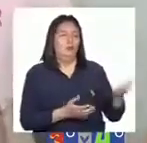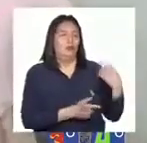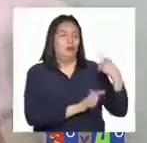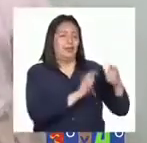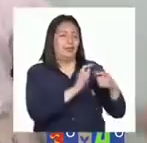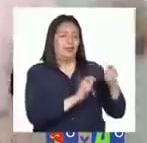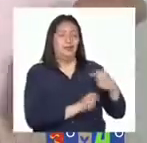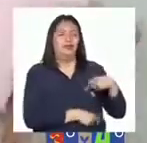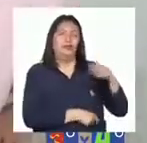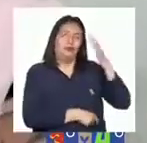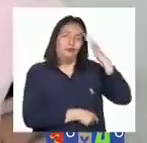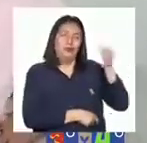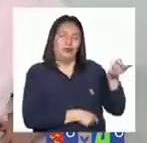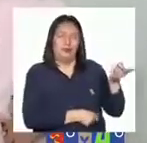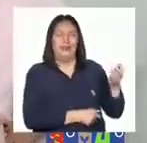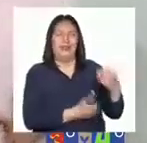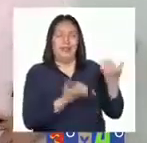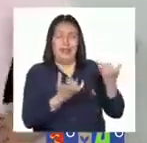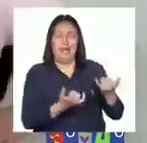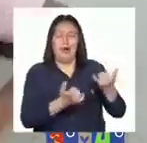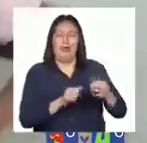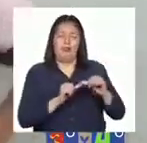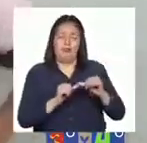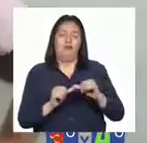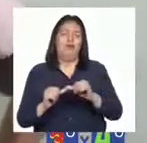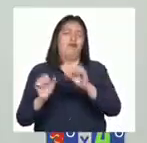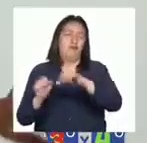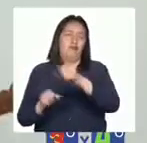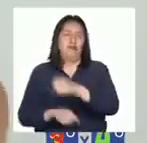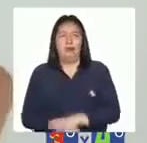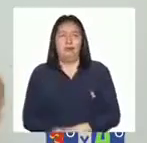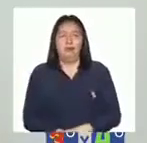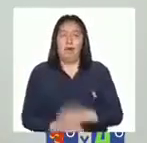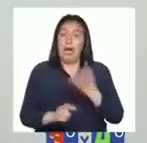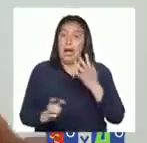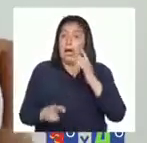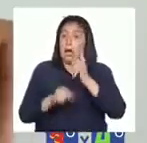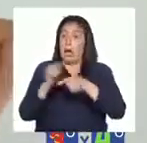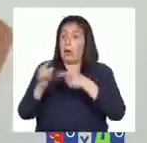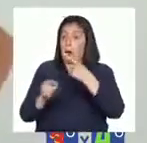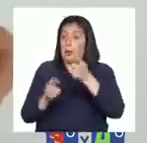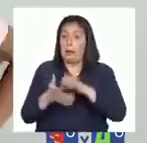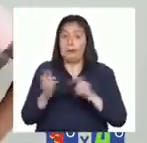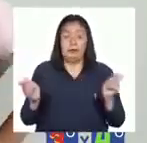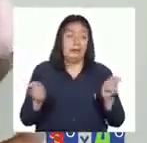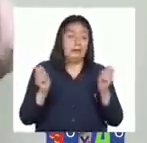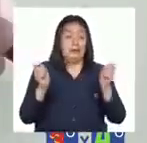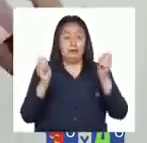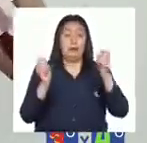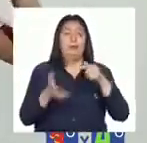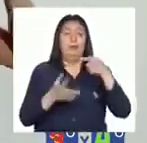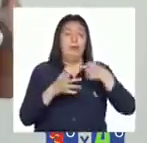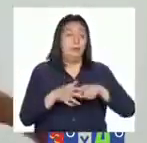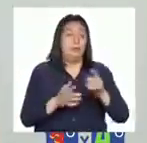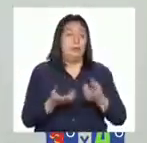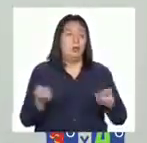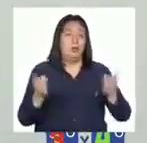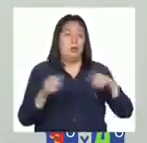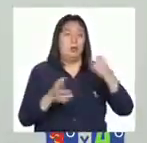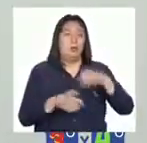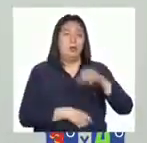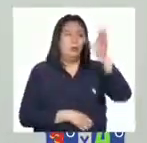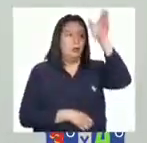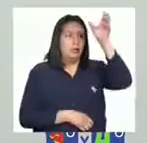y conocimientos que hasta el día de hoy están presentes. Les cuento que la fiesta comienza cuando bajan